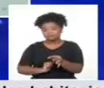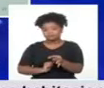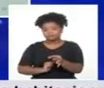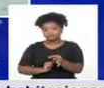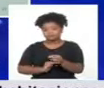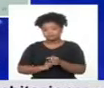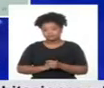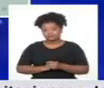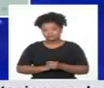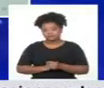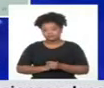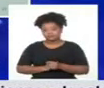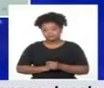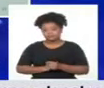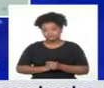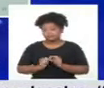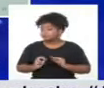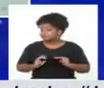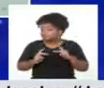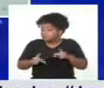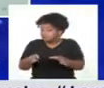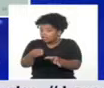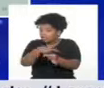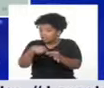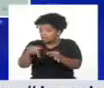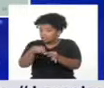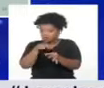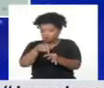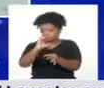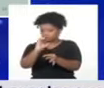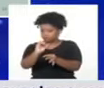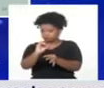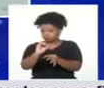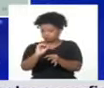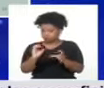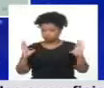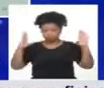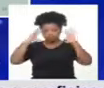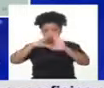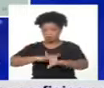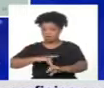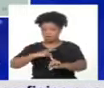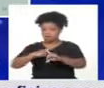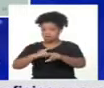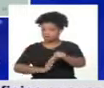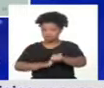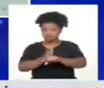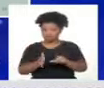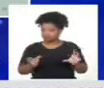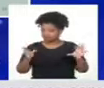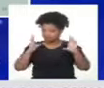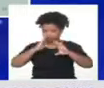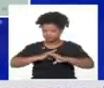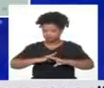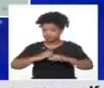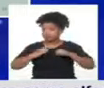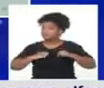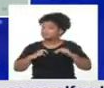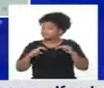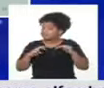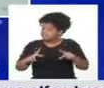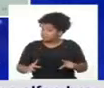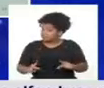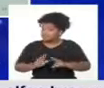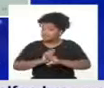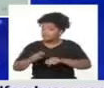que nuevamente no reporta casos autóctonos de la enfermedad. Reitero, ya tiene